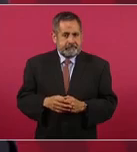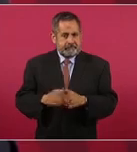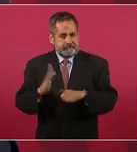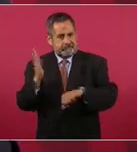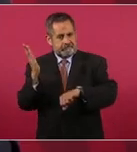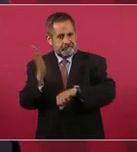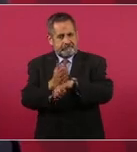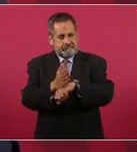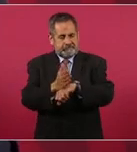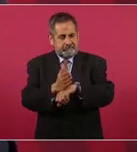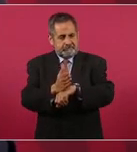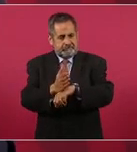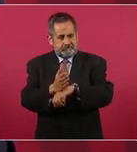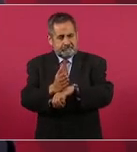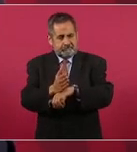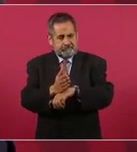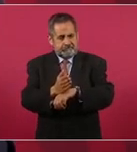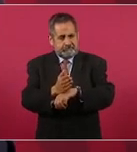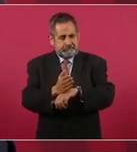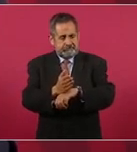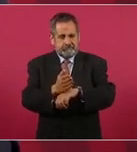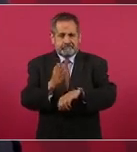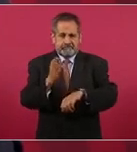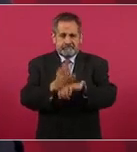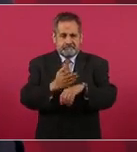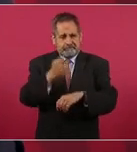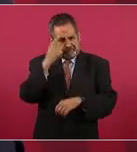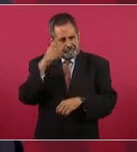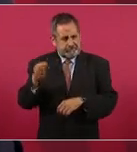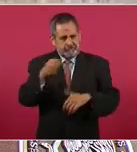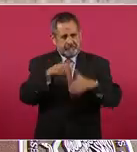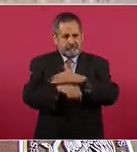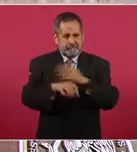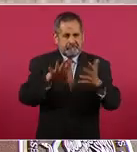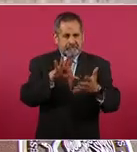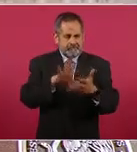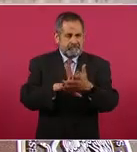pena máxima y a morir en prisión,